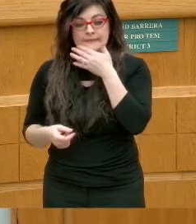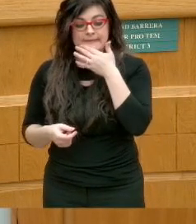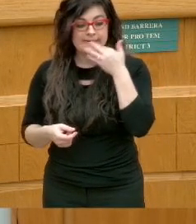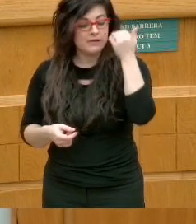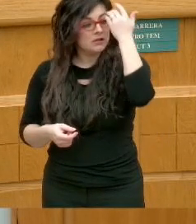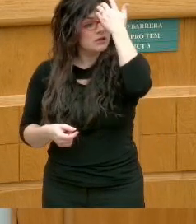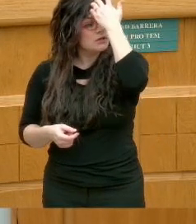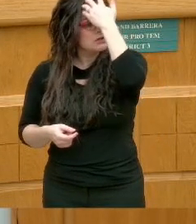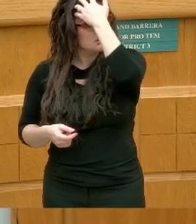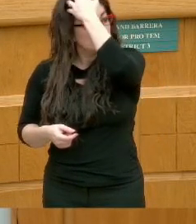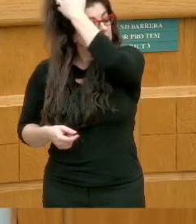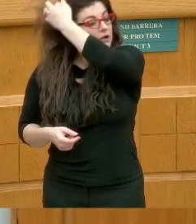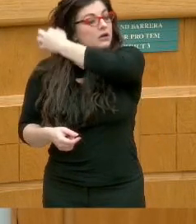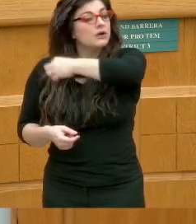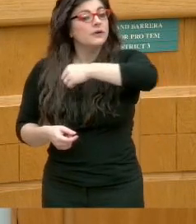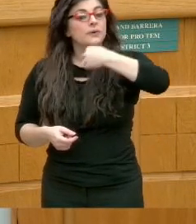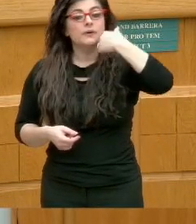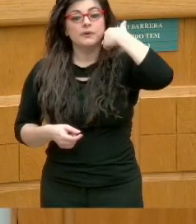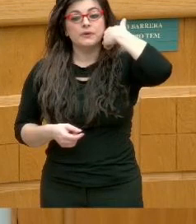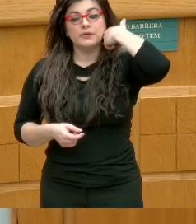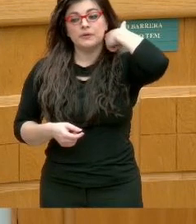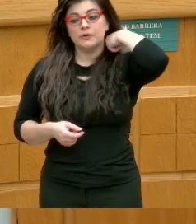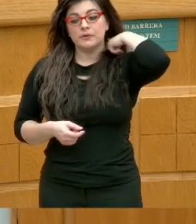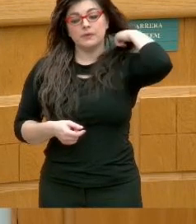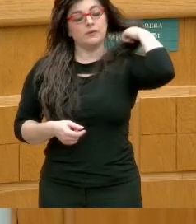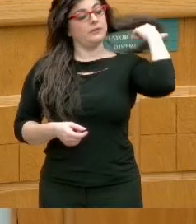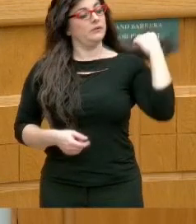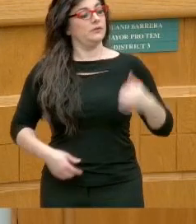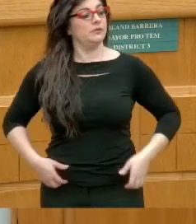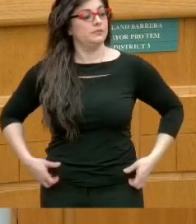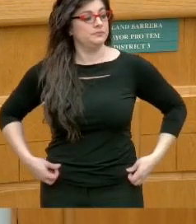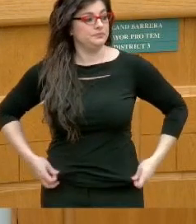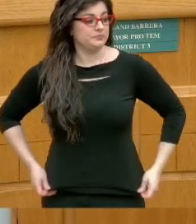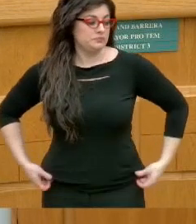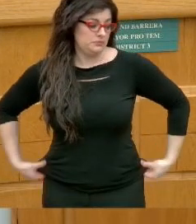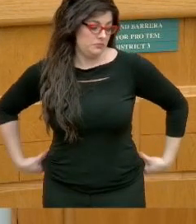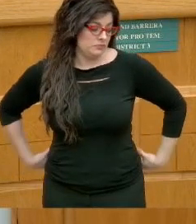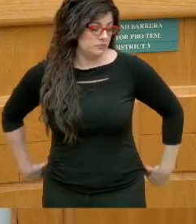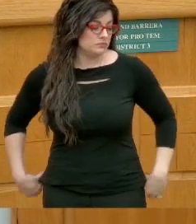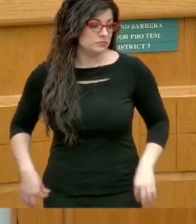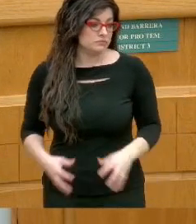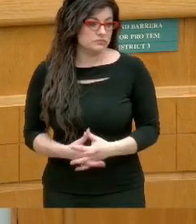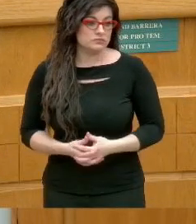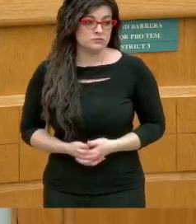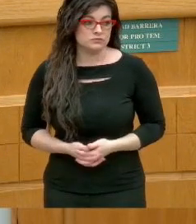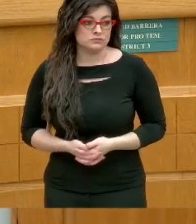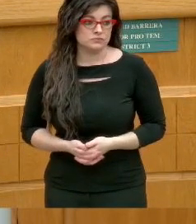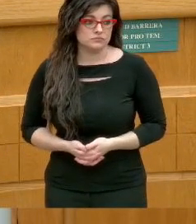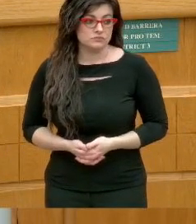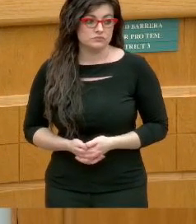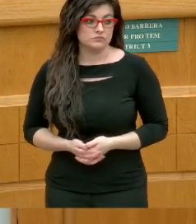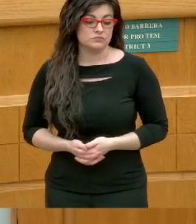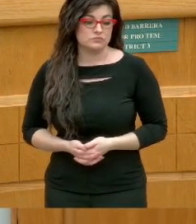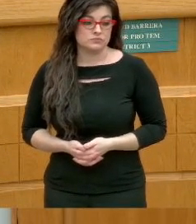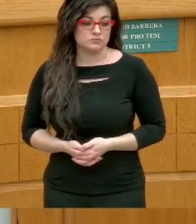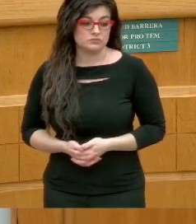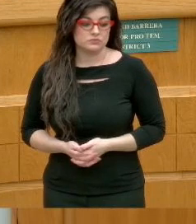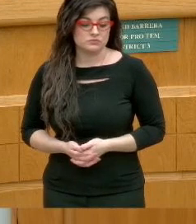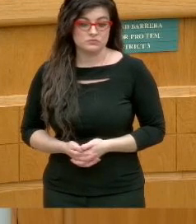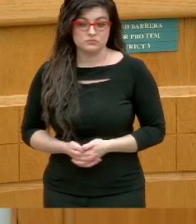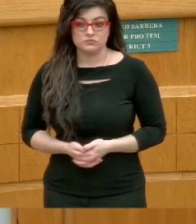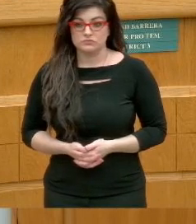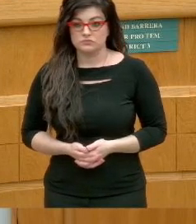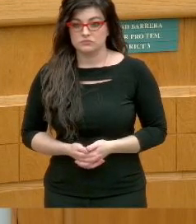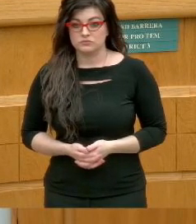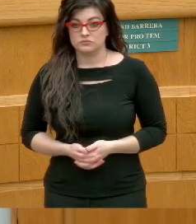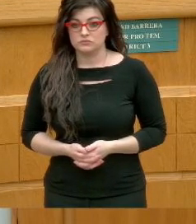Así que quiero reiterar que el virus aún no ha sido erradicado. Así que cuando sea posible, quédese en casa y le sugiero que use un cubrebocas cuando